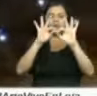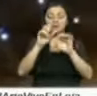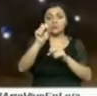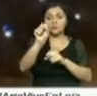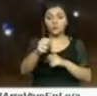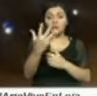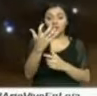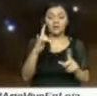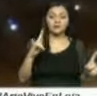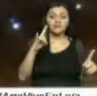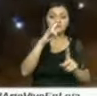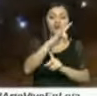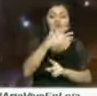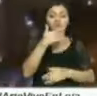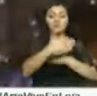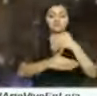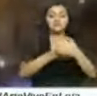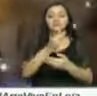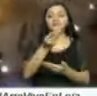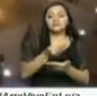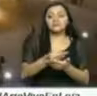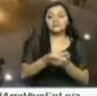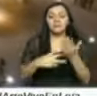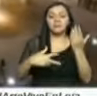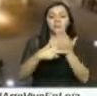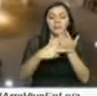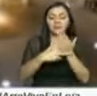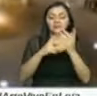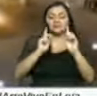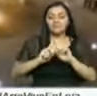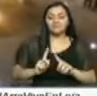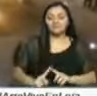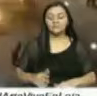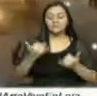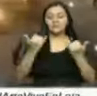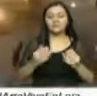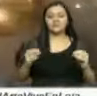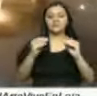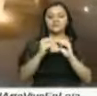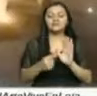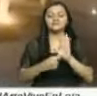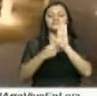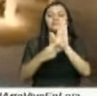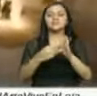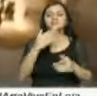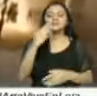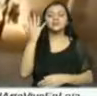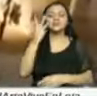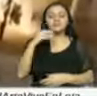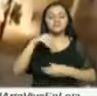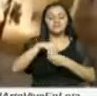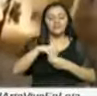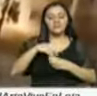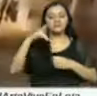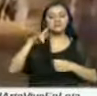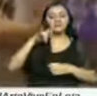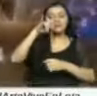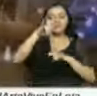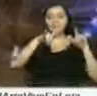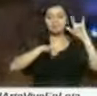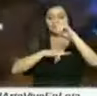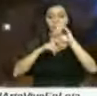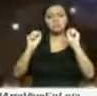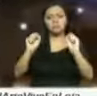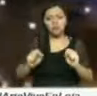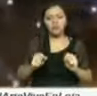usted adquiere algún boleto para las diferentes obras que se presentarán durante estos días, incluso los boletos aéreos le